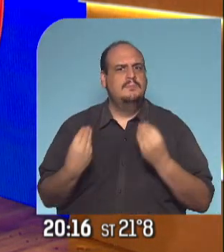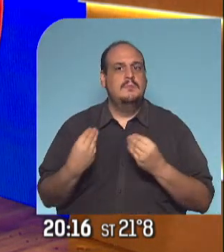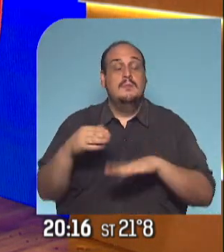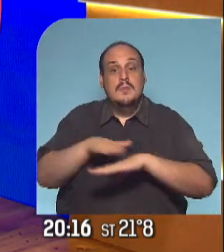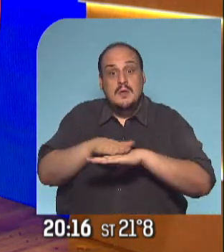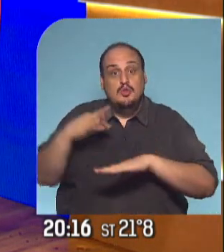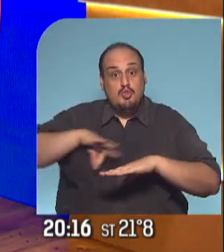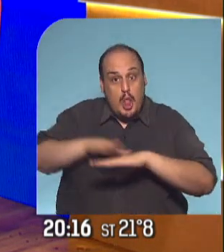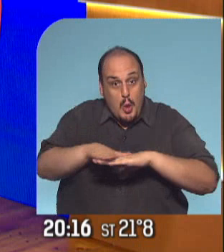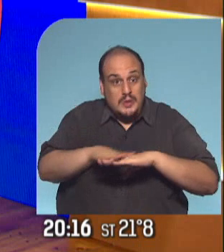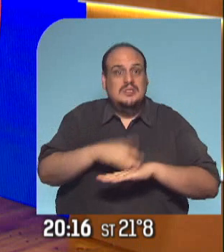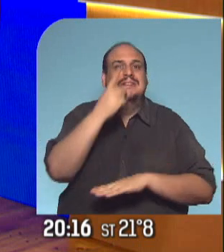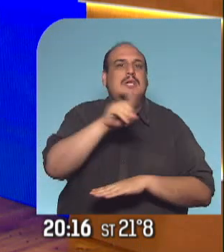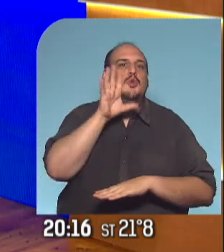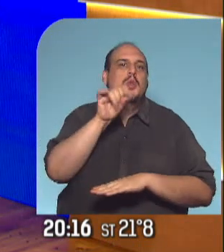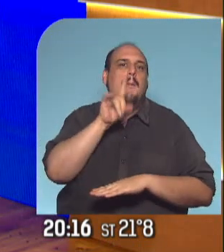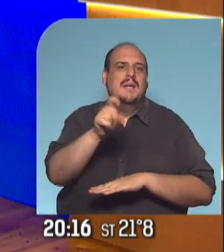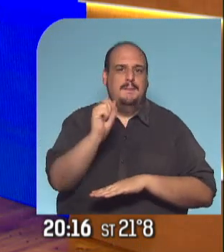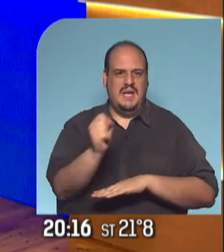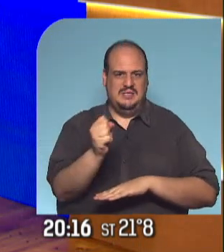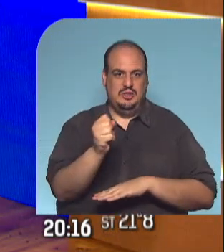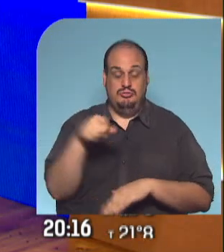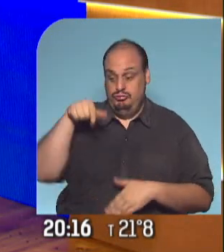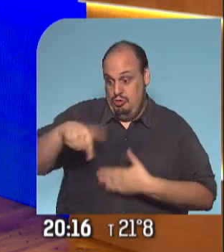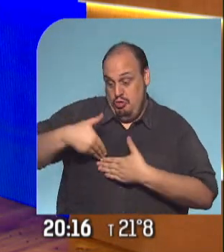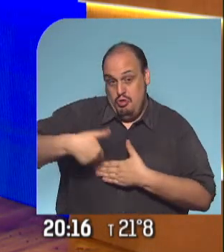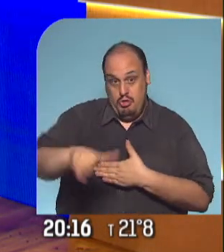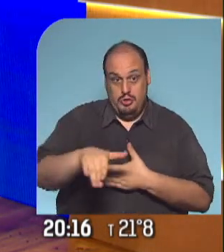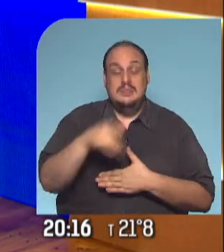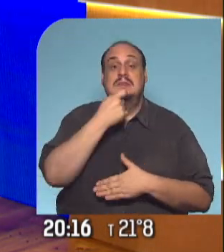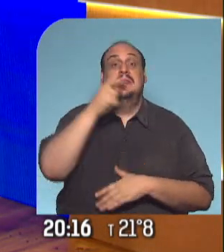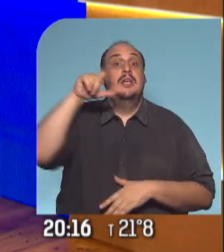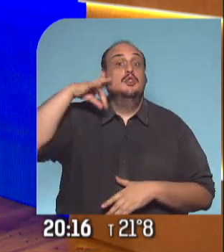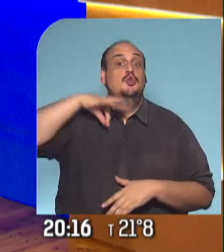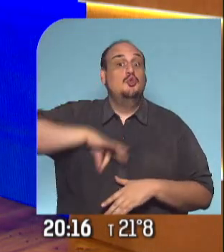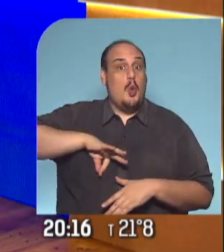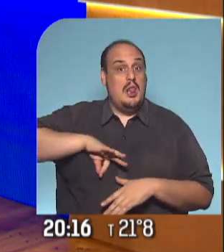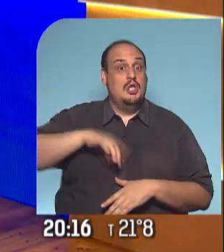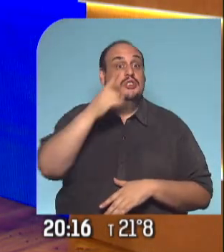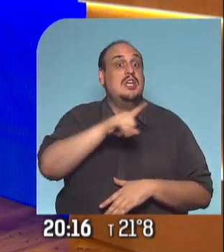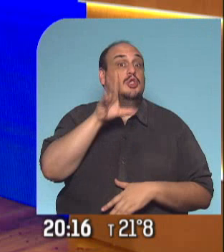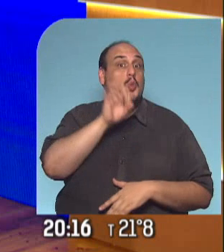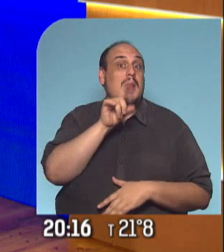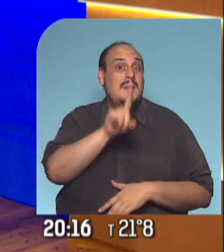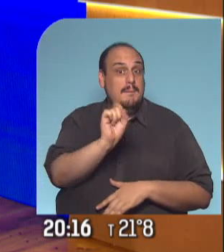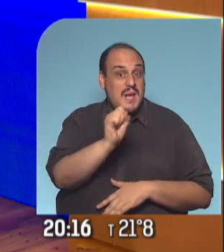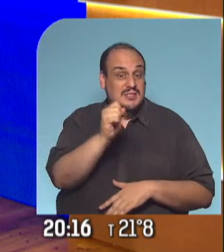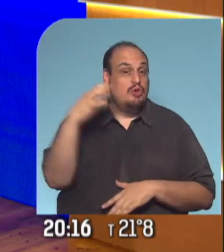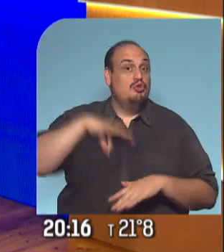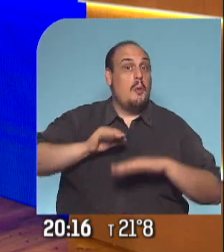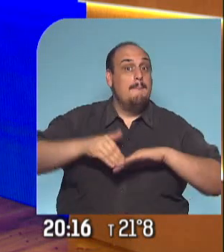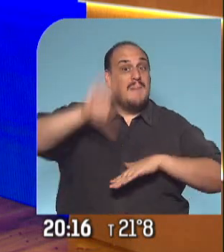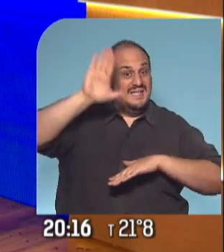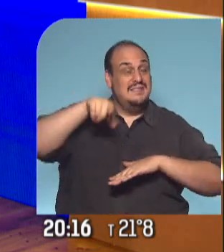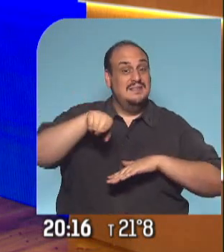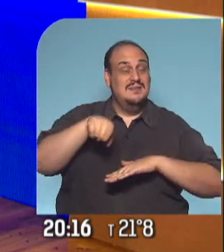de 150.000 pesos, es decir, que a partir de ahora el excedente de las personas que cobren 150.000 pesos, de ahí